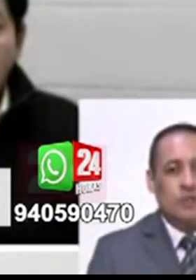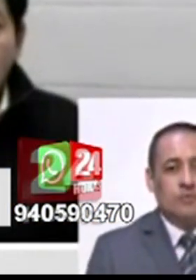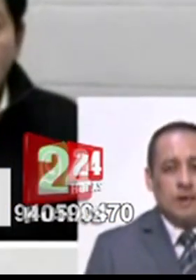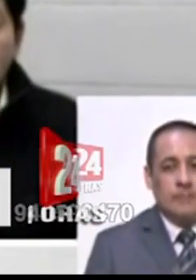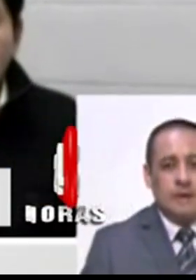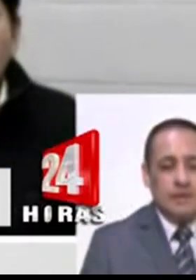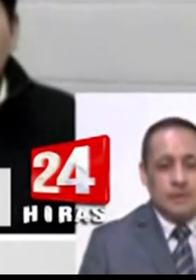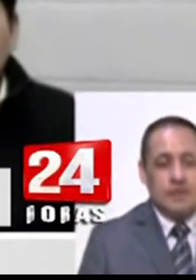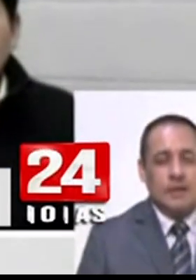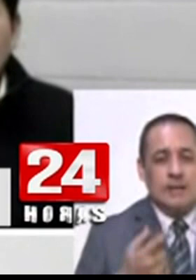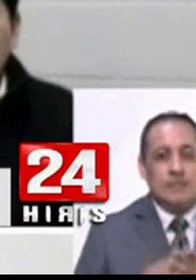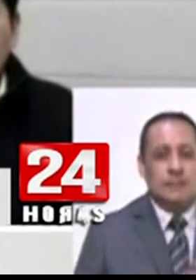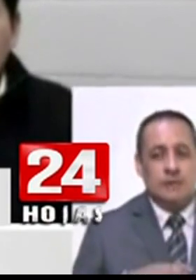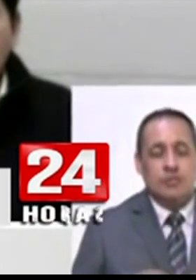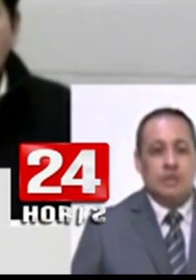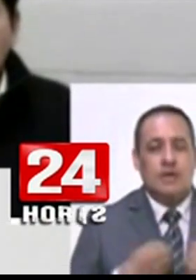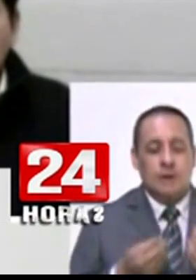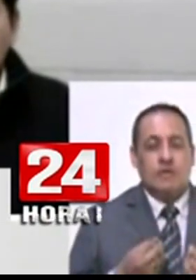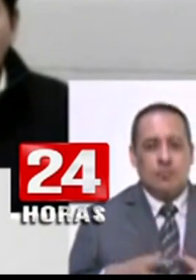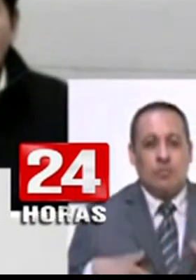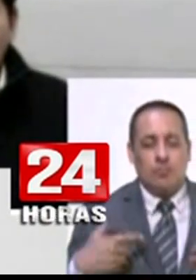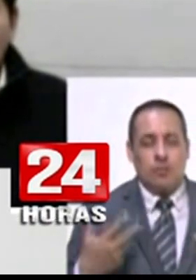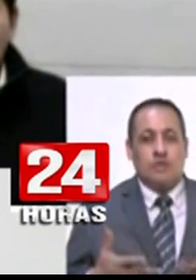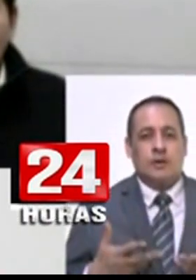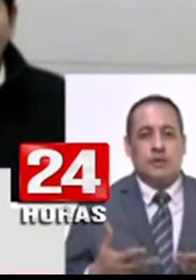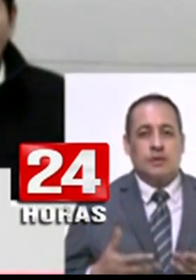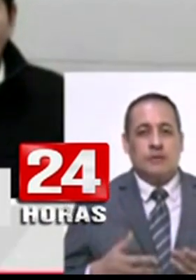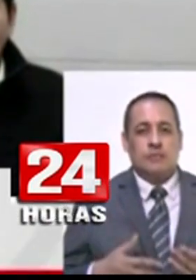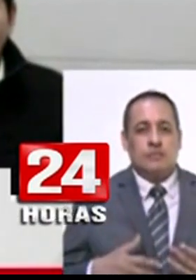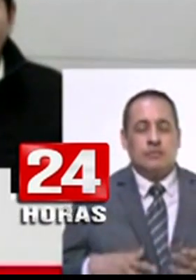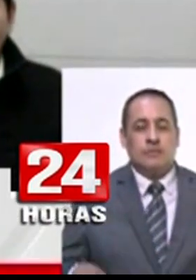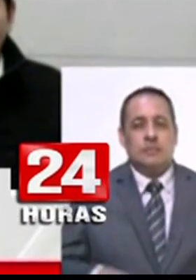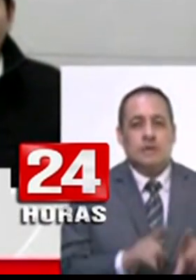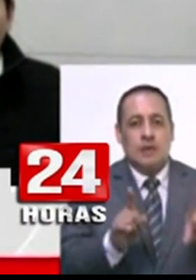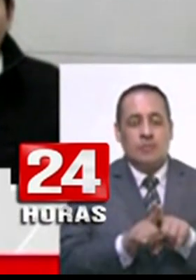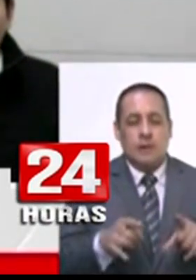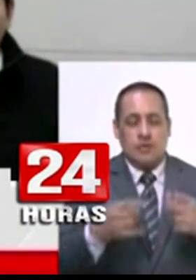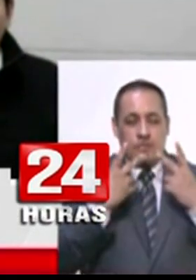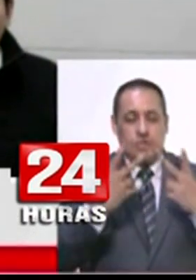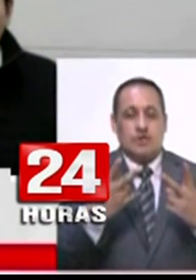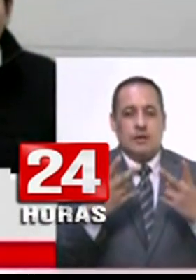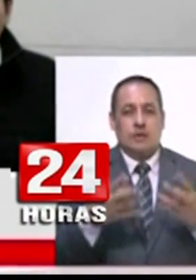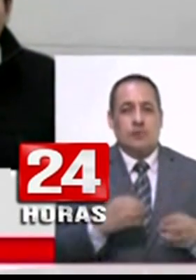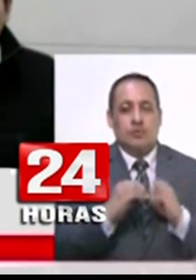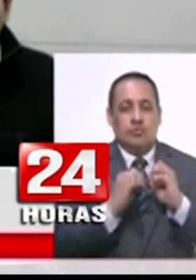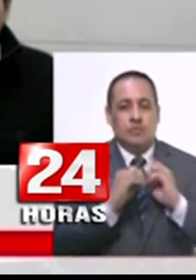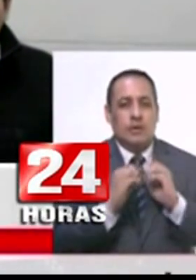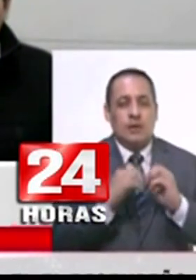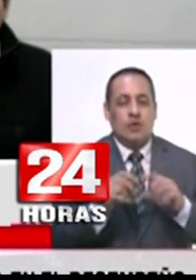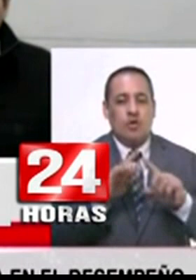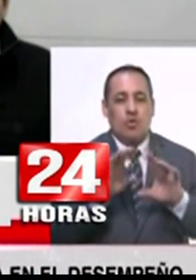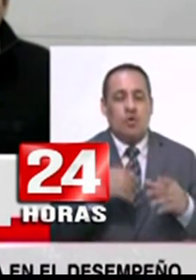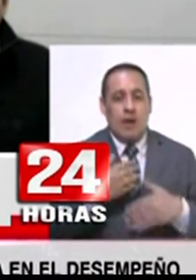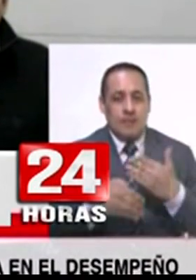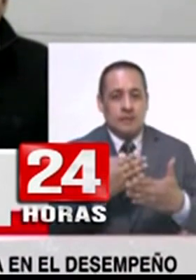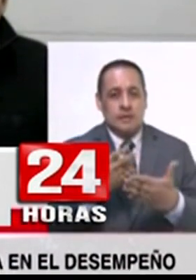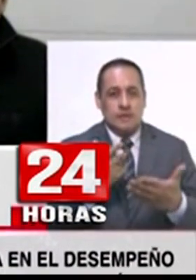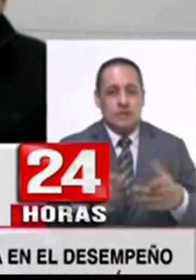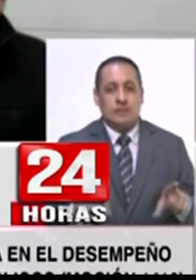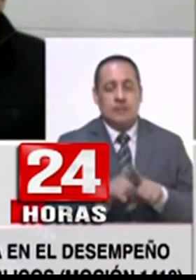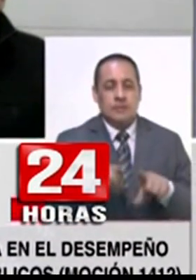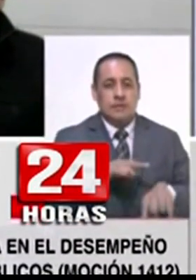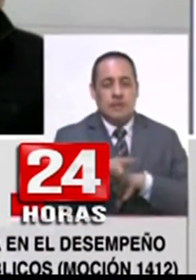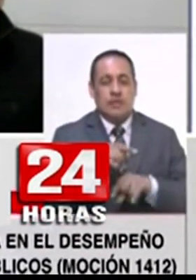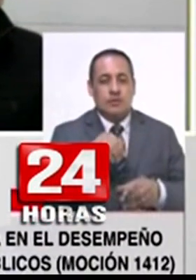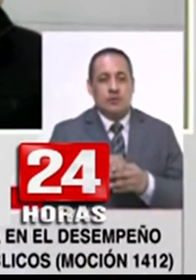los parlamentarios sobre sus nexos con la adquisición de contratos con el Estado y su relación con altos cargos del gobierno, se